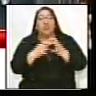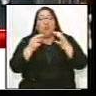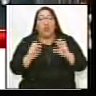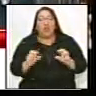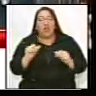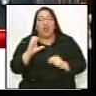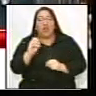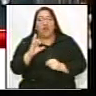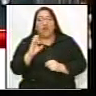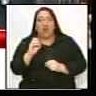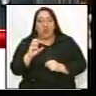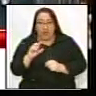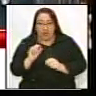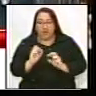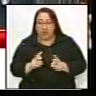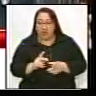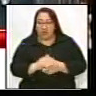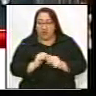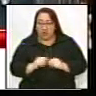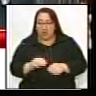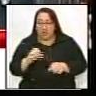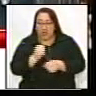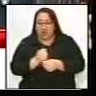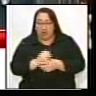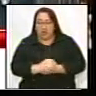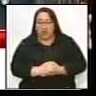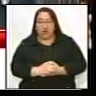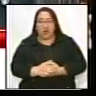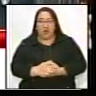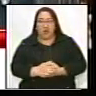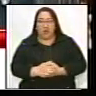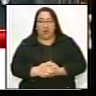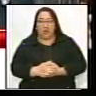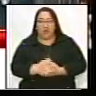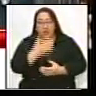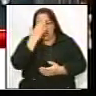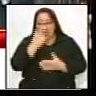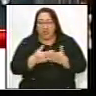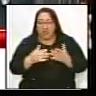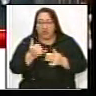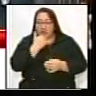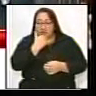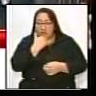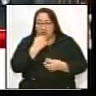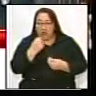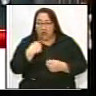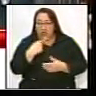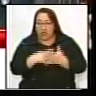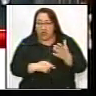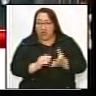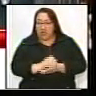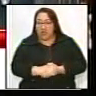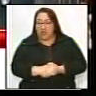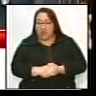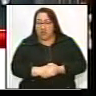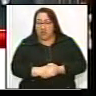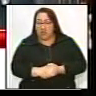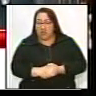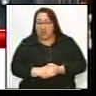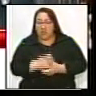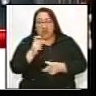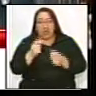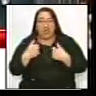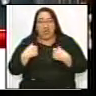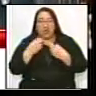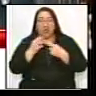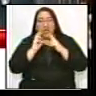de COFOPRI. Muy bien, vamos a seguir haciendo todas las acciones para poder saber qué es lo que está pasando y cómo es que las personas pueden